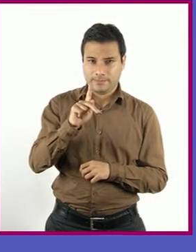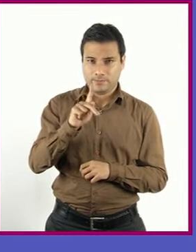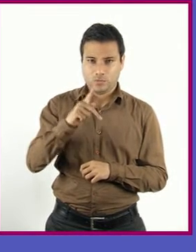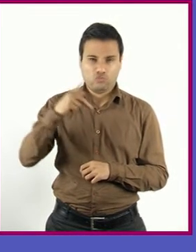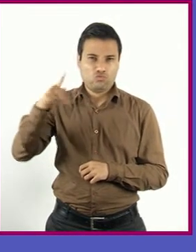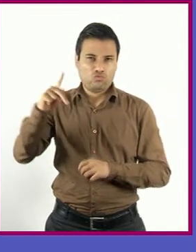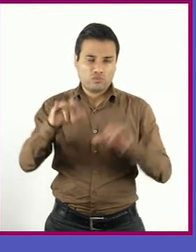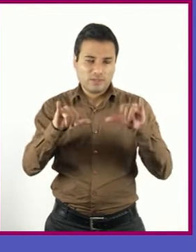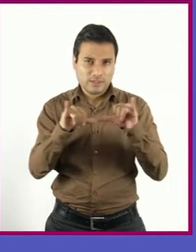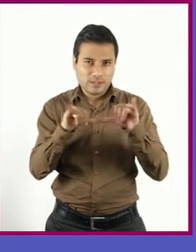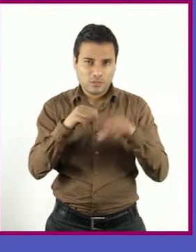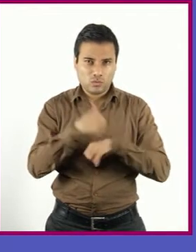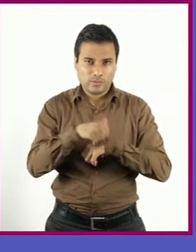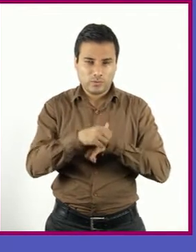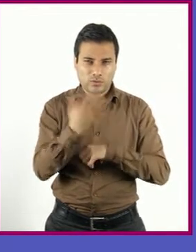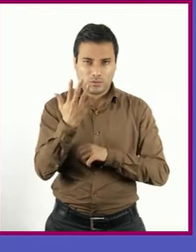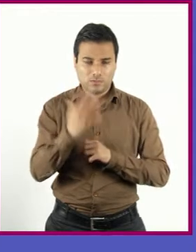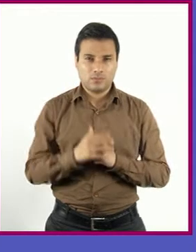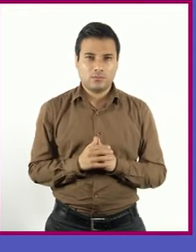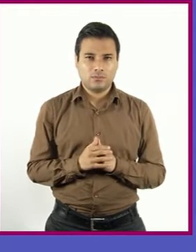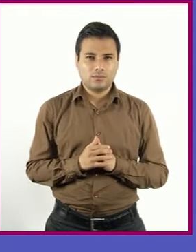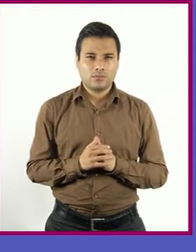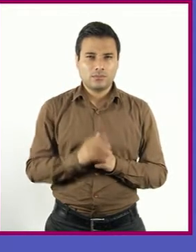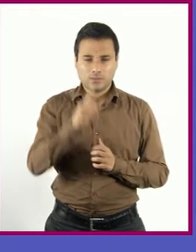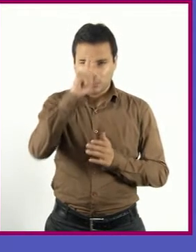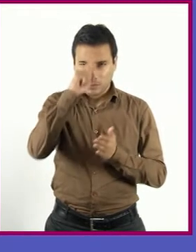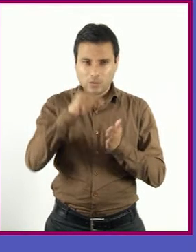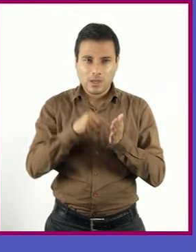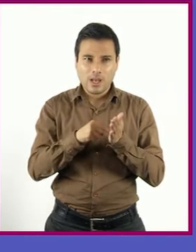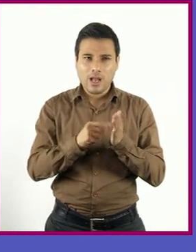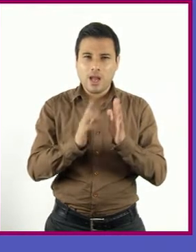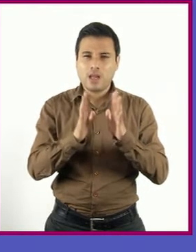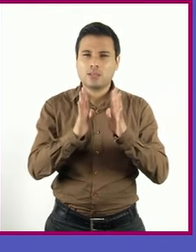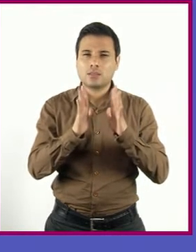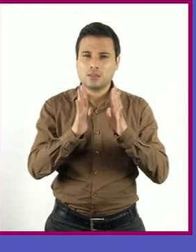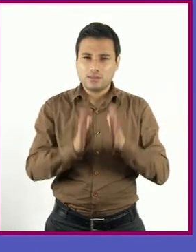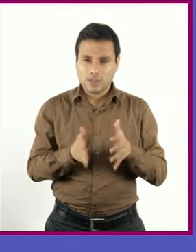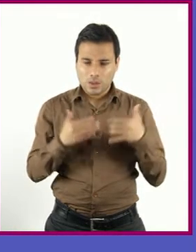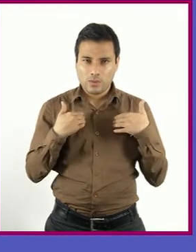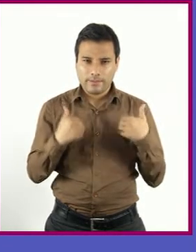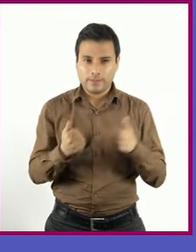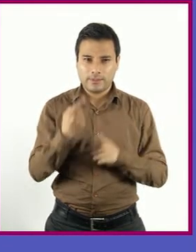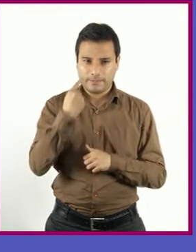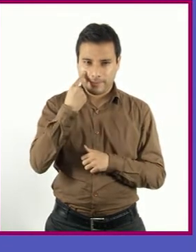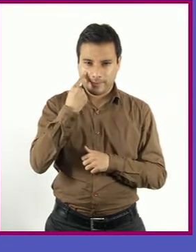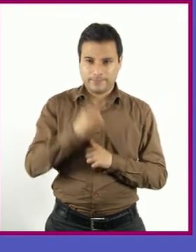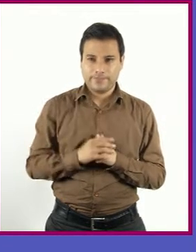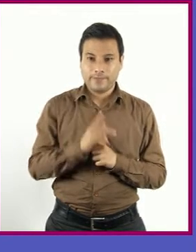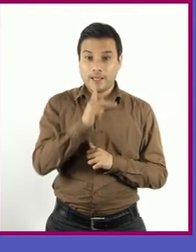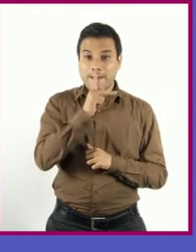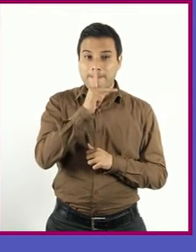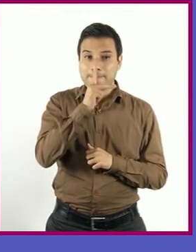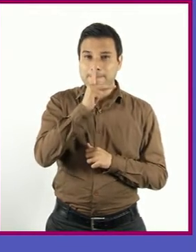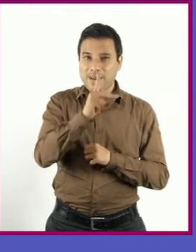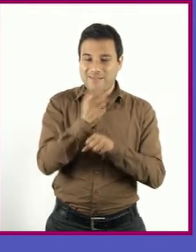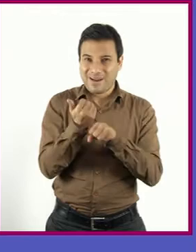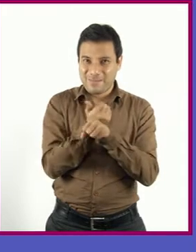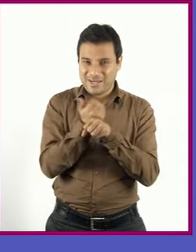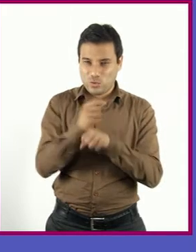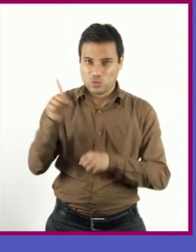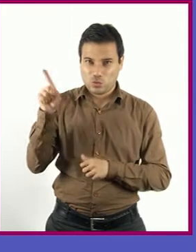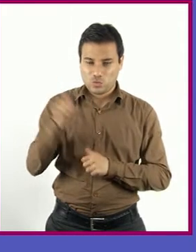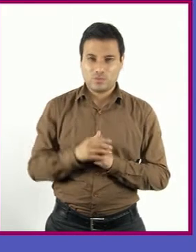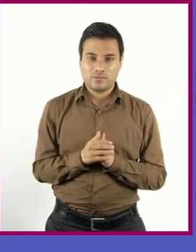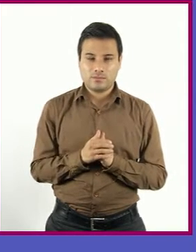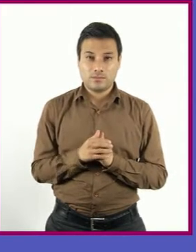5. Profesora, creo que ya identifiqué las palabras. Línea de gol, snap y yarda.